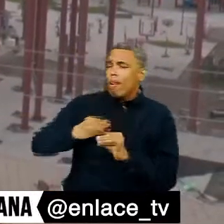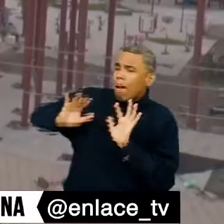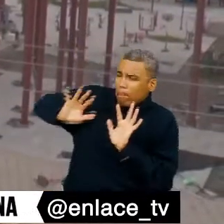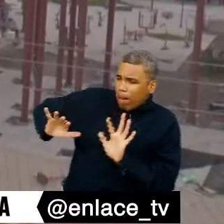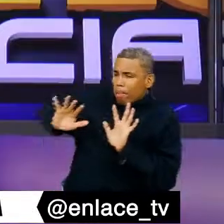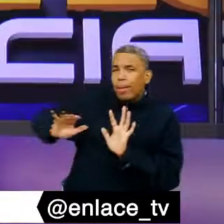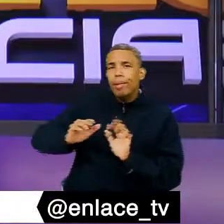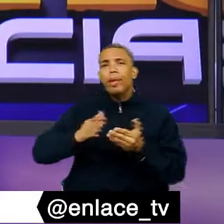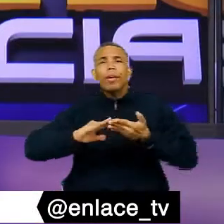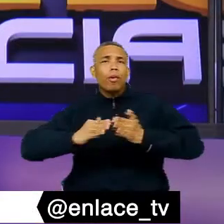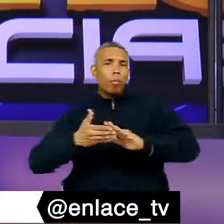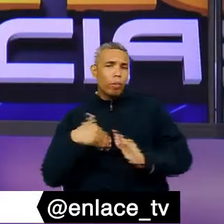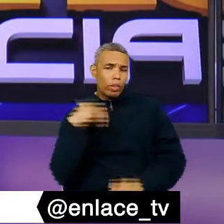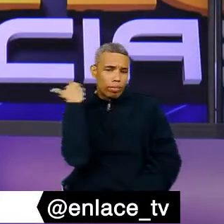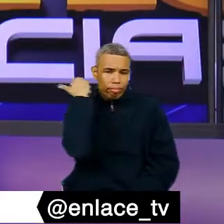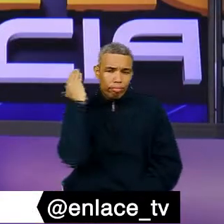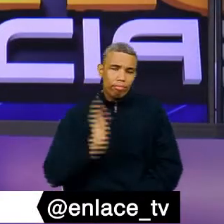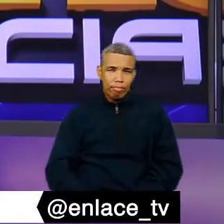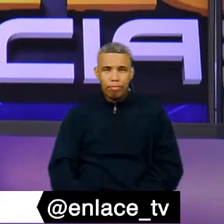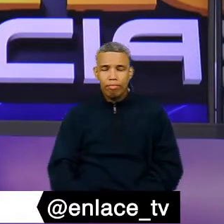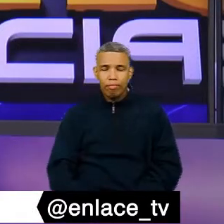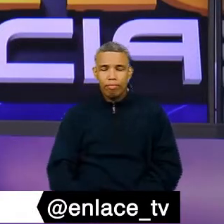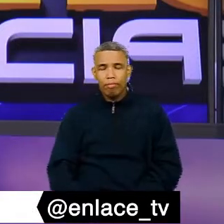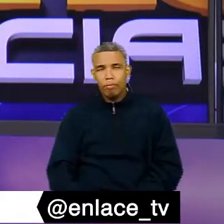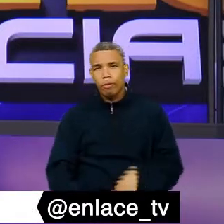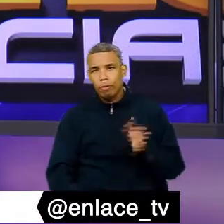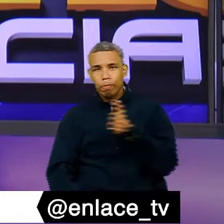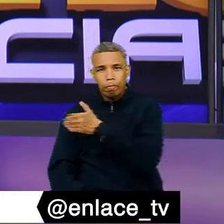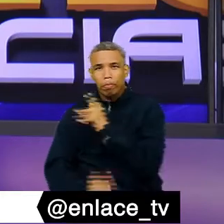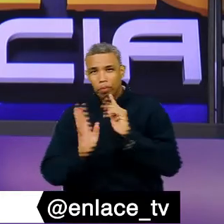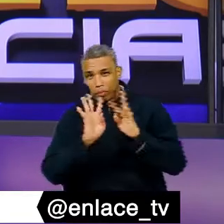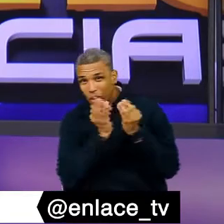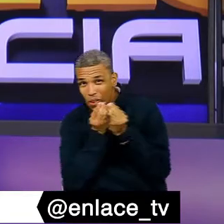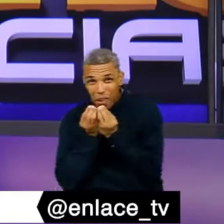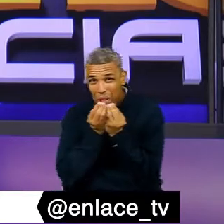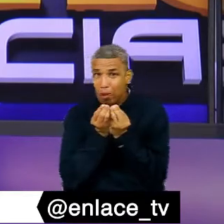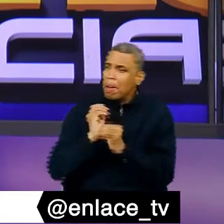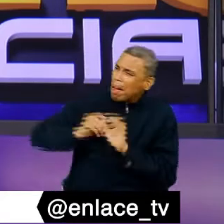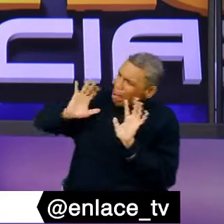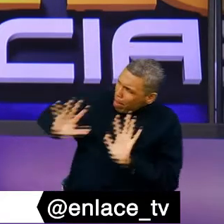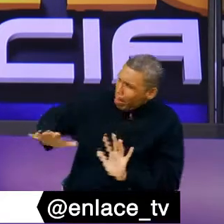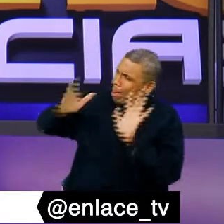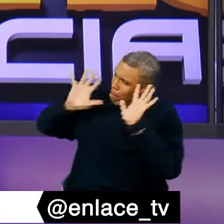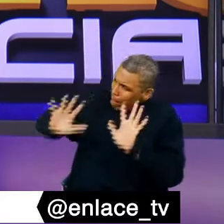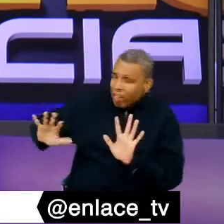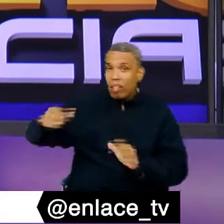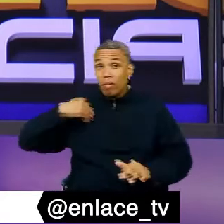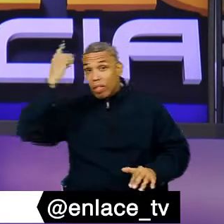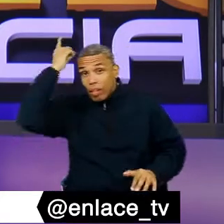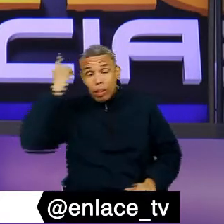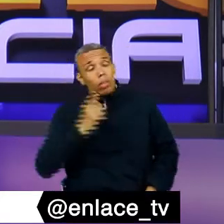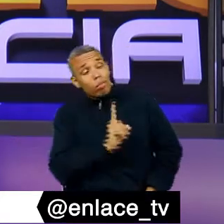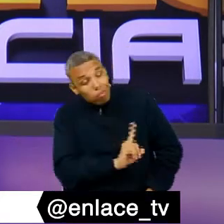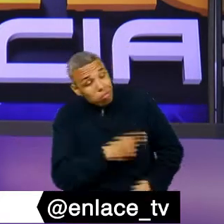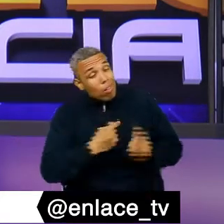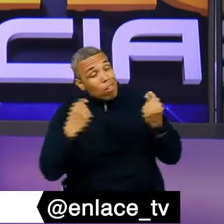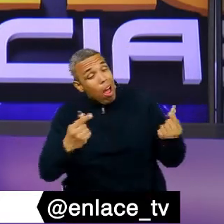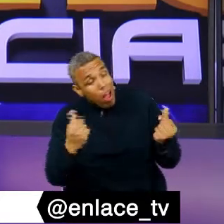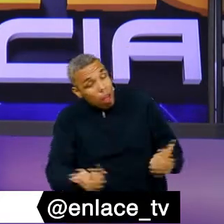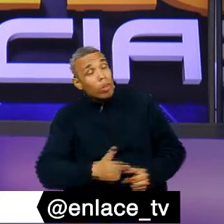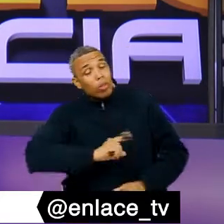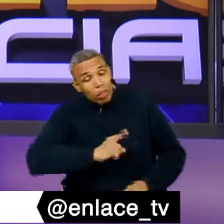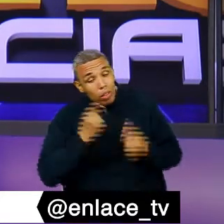pierda. Y sigue la polémica entre el alcalde municipal y el Consejo de Barranca Bermeja por trámites de proyectos de acuerdo en esta